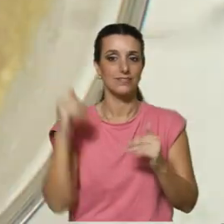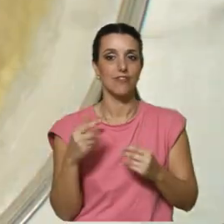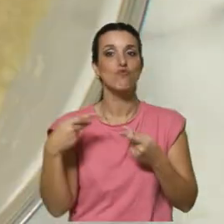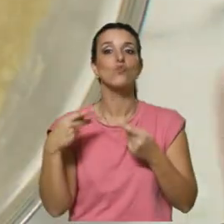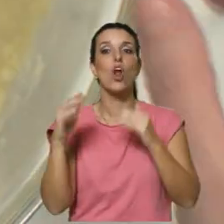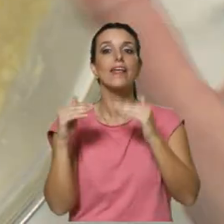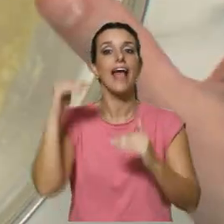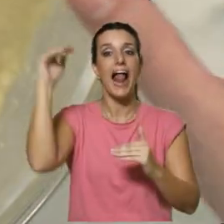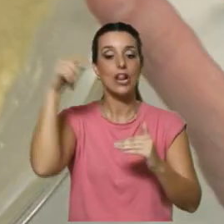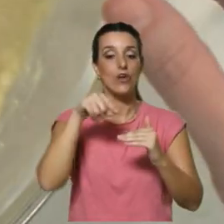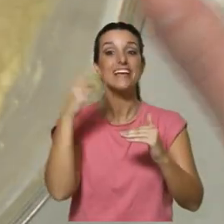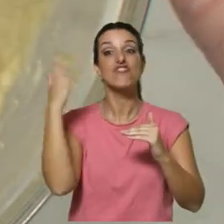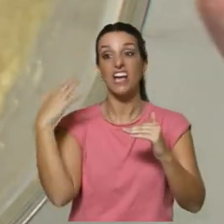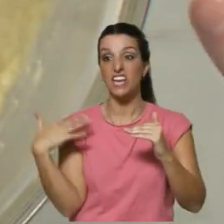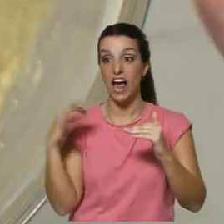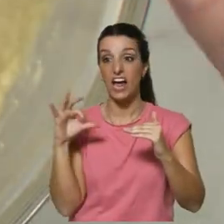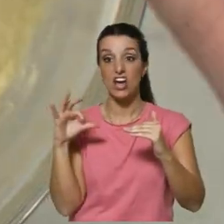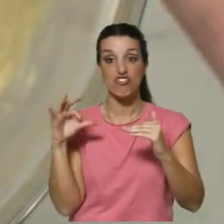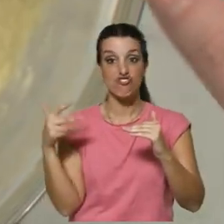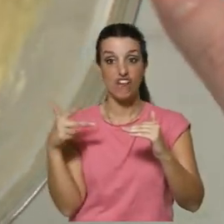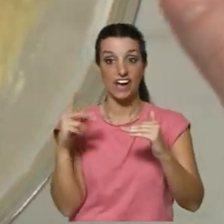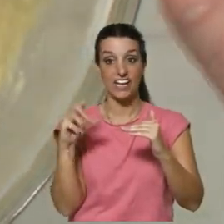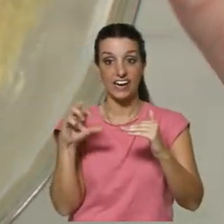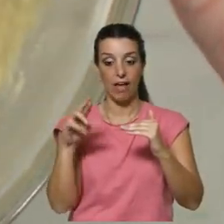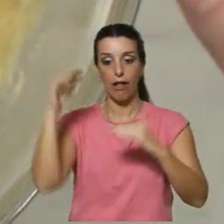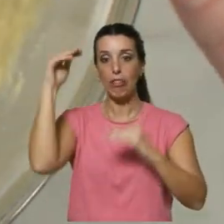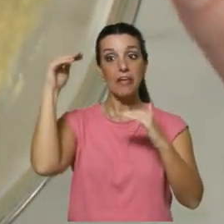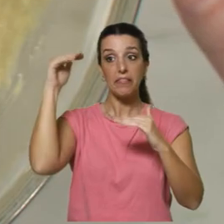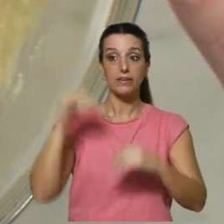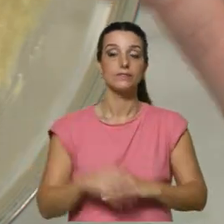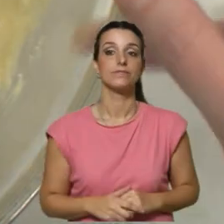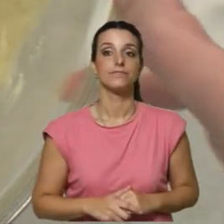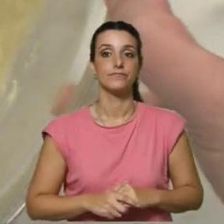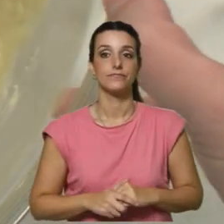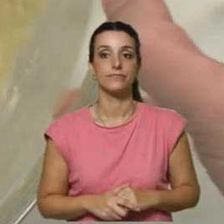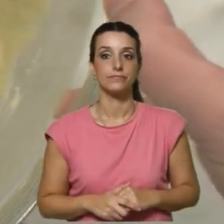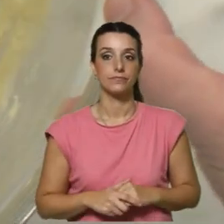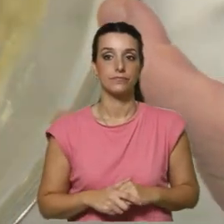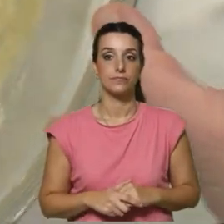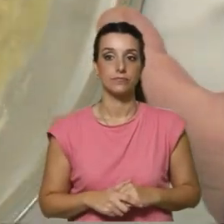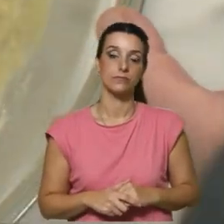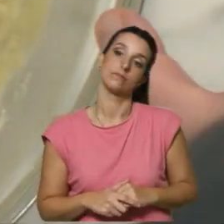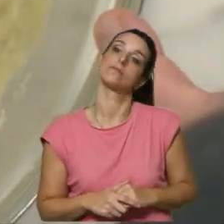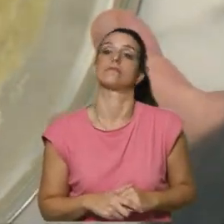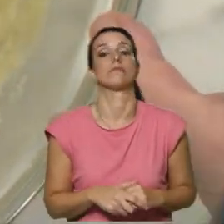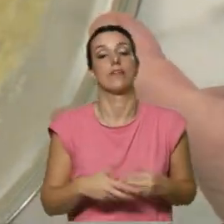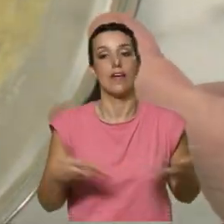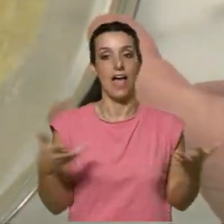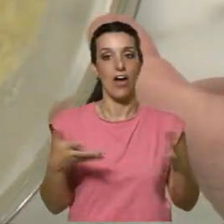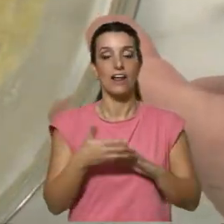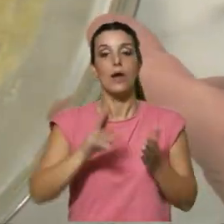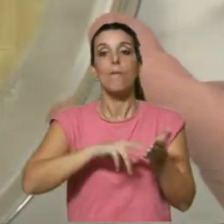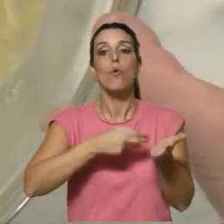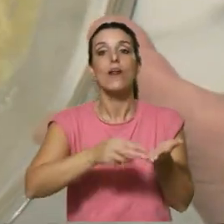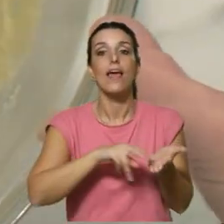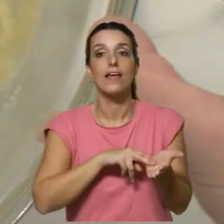Lo bueno viene frasco chico, dice Carol, es verdad. Mira, vamos mezclando así. Y ahora acá tengo el puré que te lo